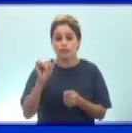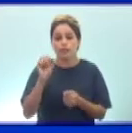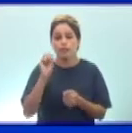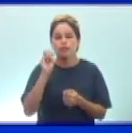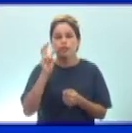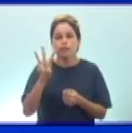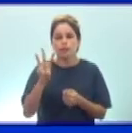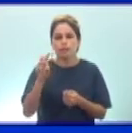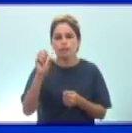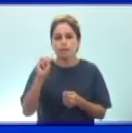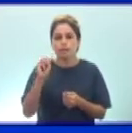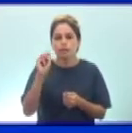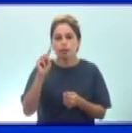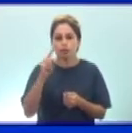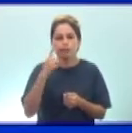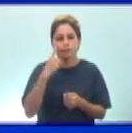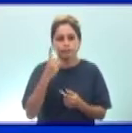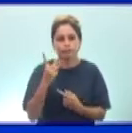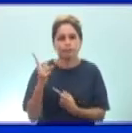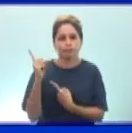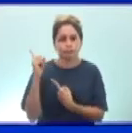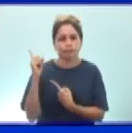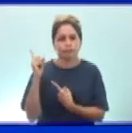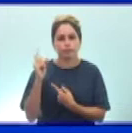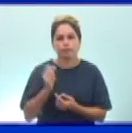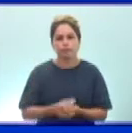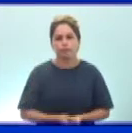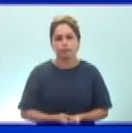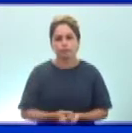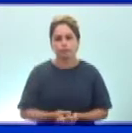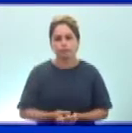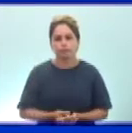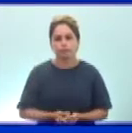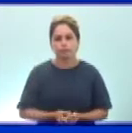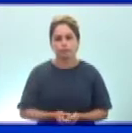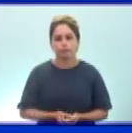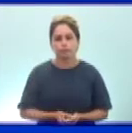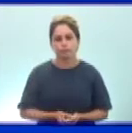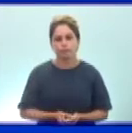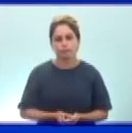sodio, teniendo en cuenta todo lo que hemos hablado anteriormente.